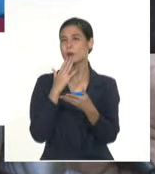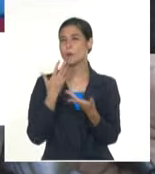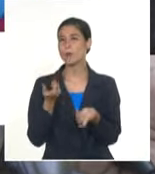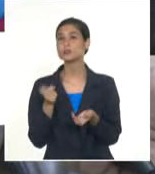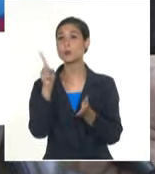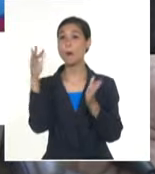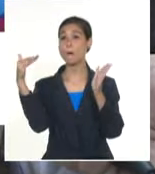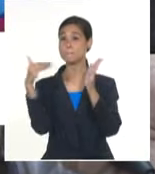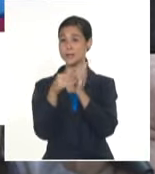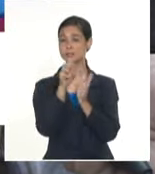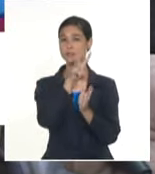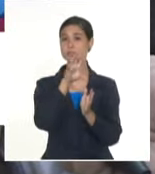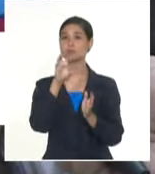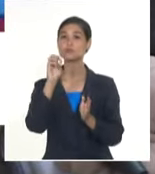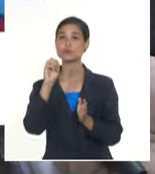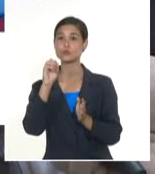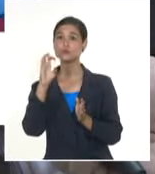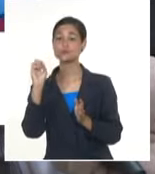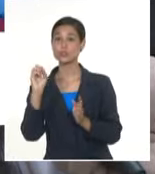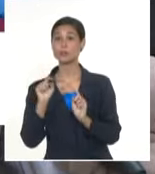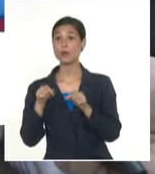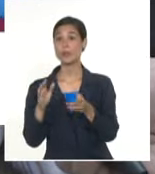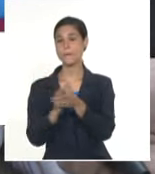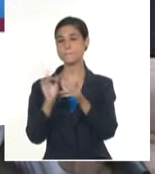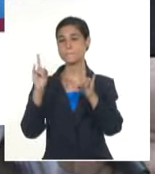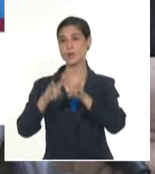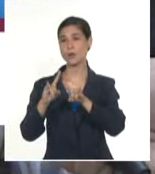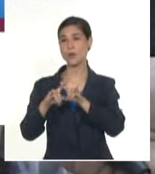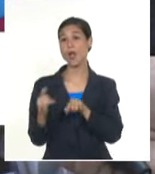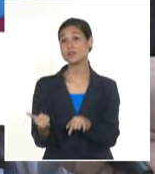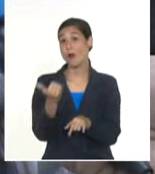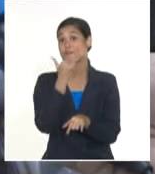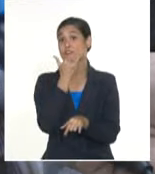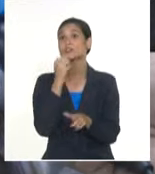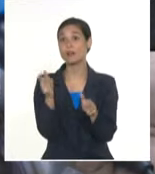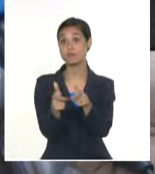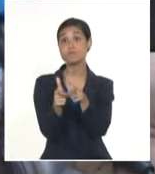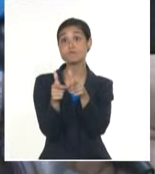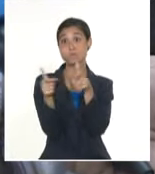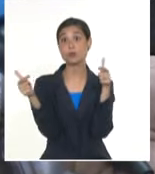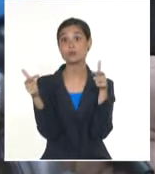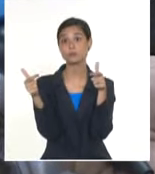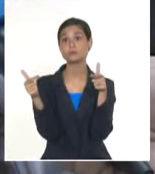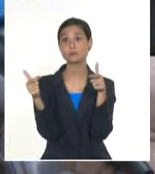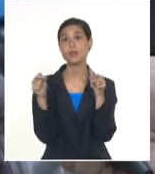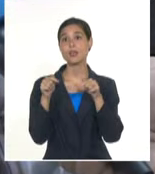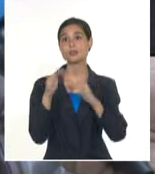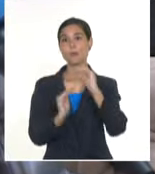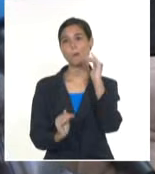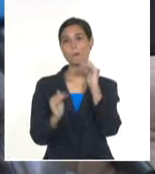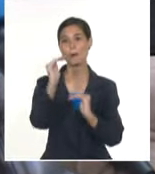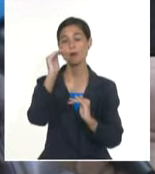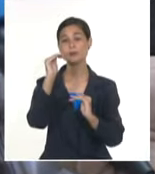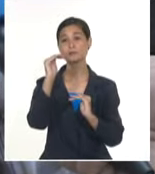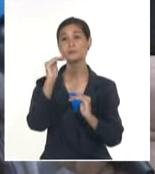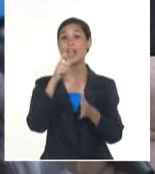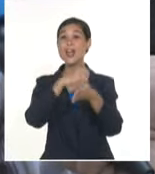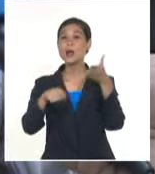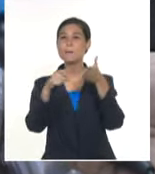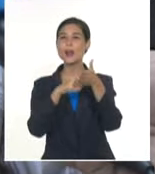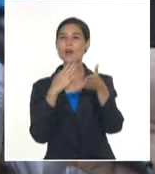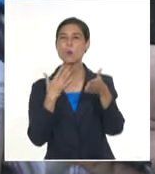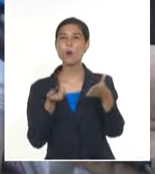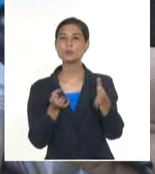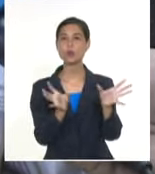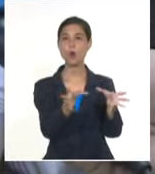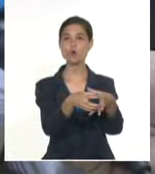1.305 megawatts de afectación al servicio, que indiscutiblemente es una afectación elevada. En estos momentos tenemos 6 unidades